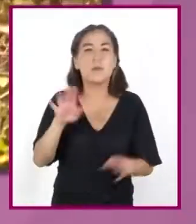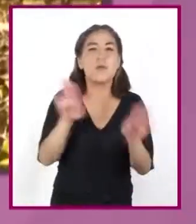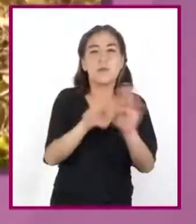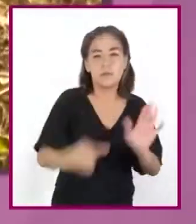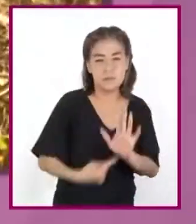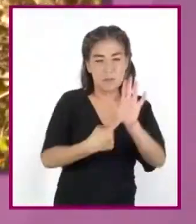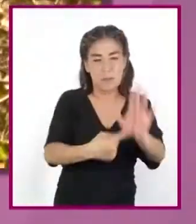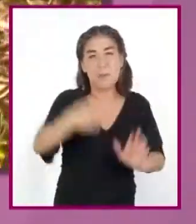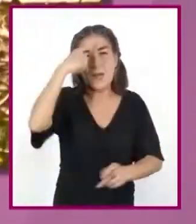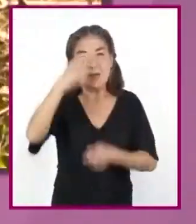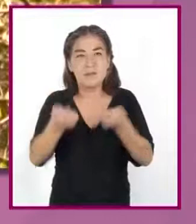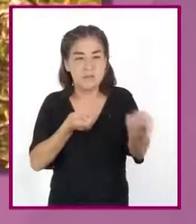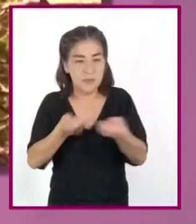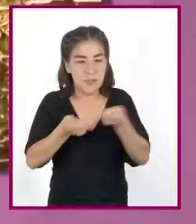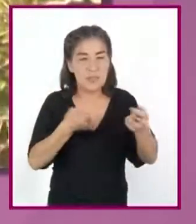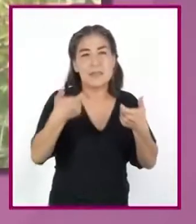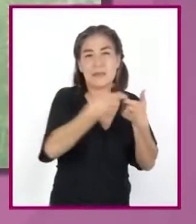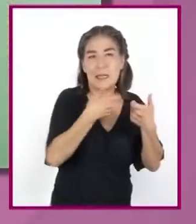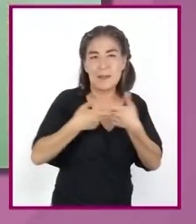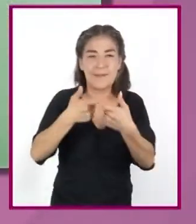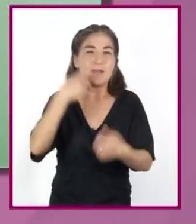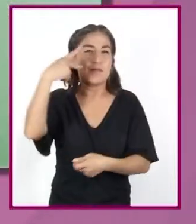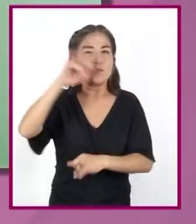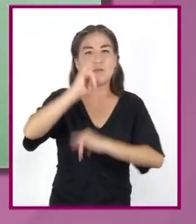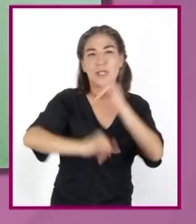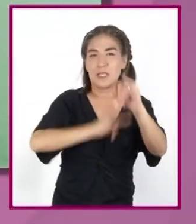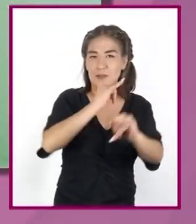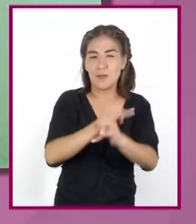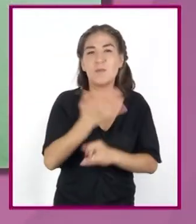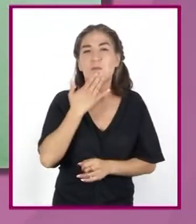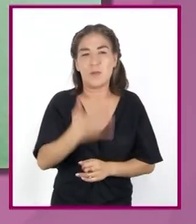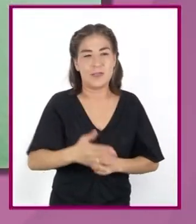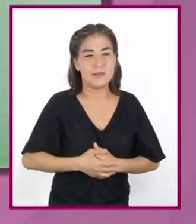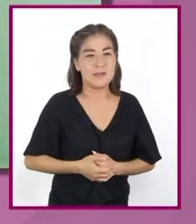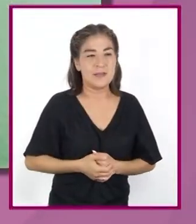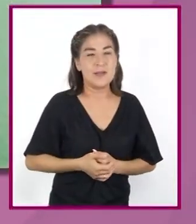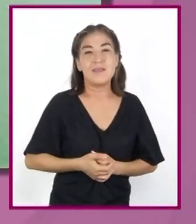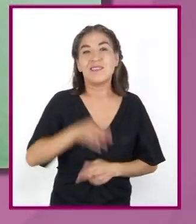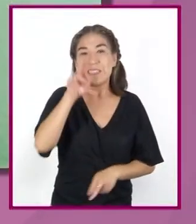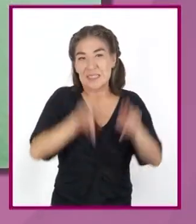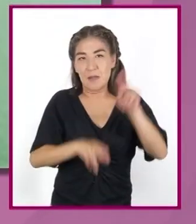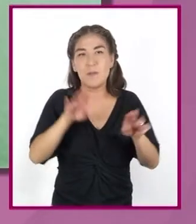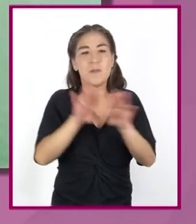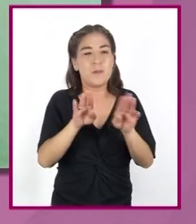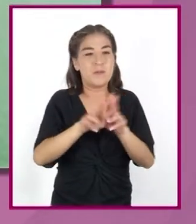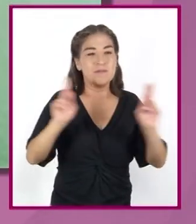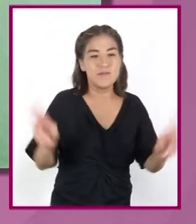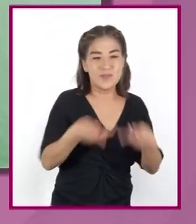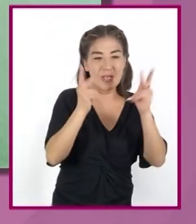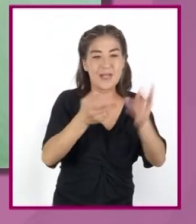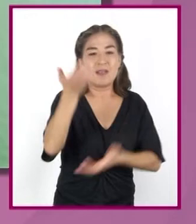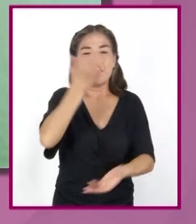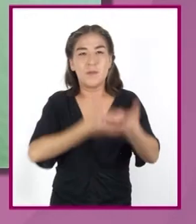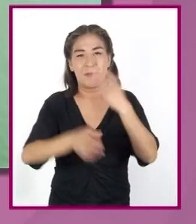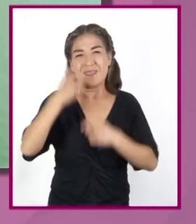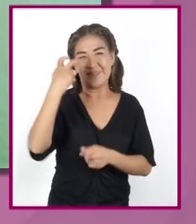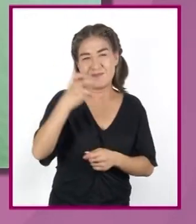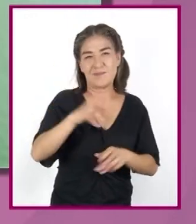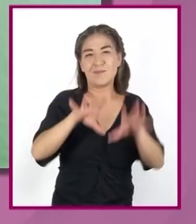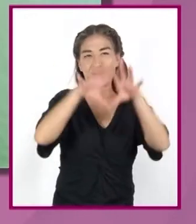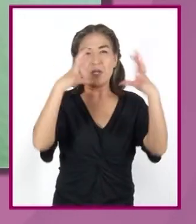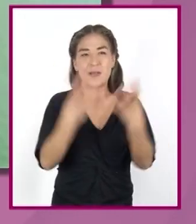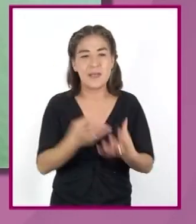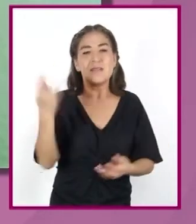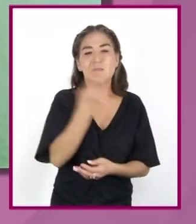esquemas de manejo y de cooperación internacional. Debido a los altos niveles de explotación y comercio de las especies en el planeta, fue